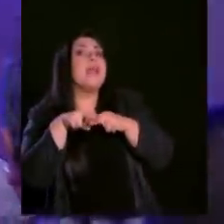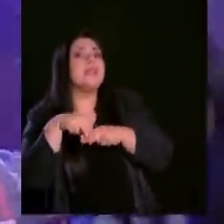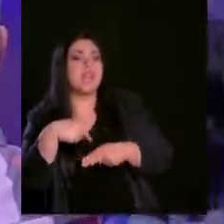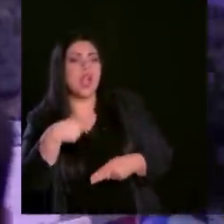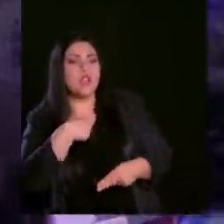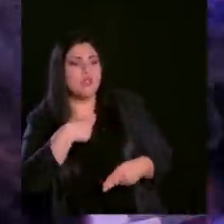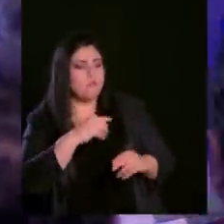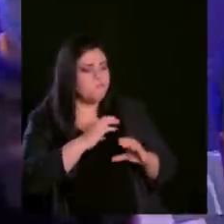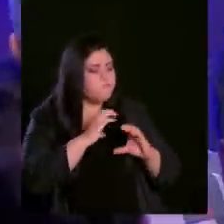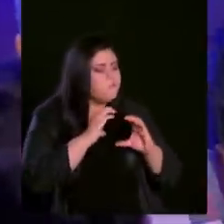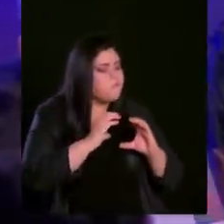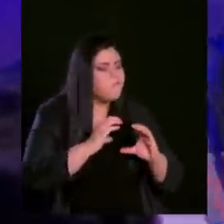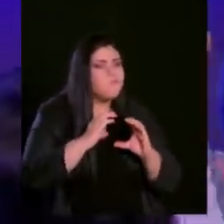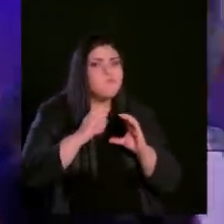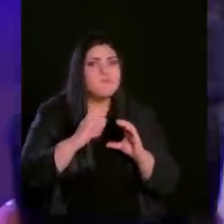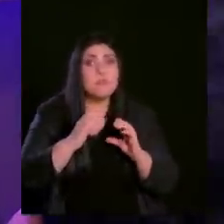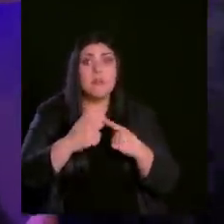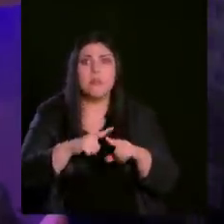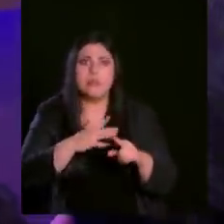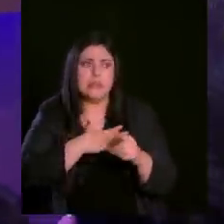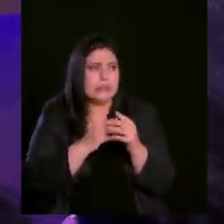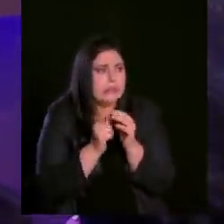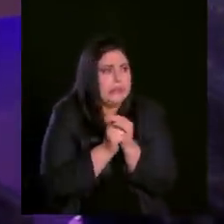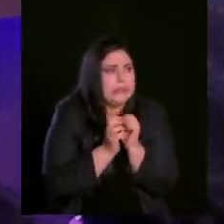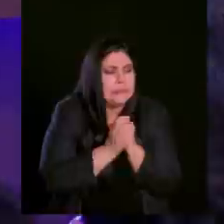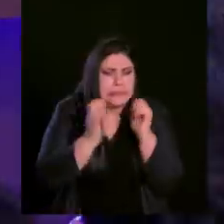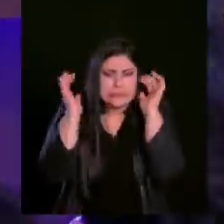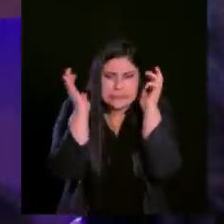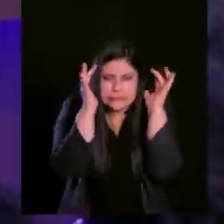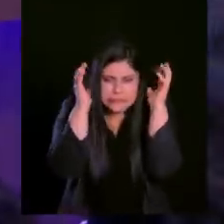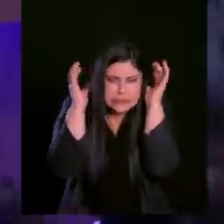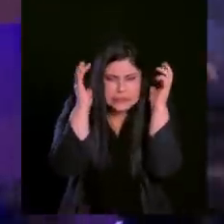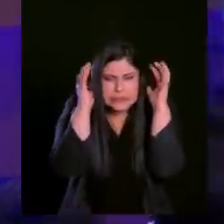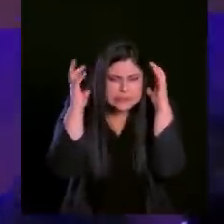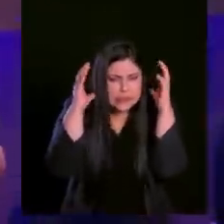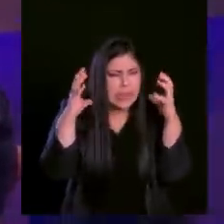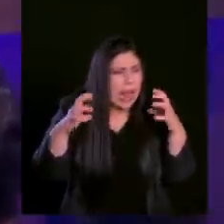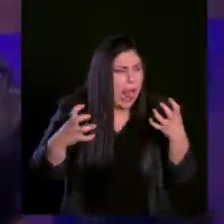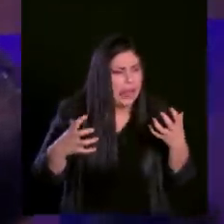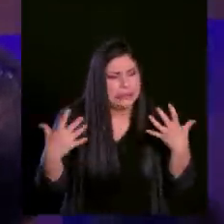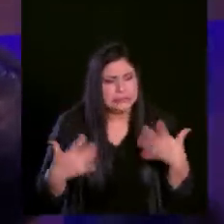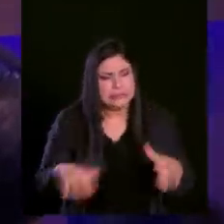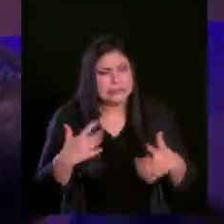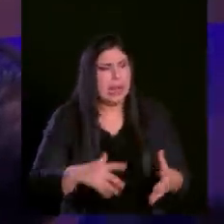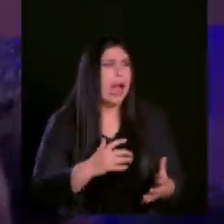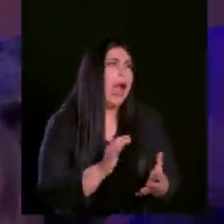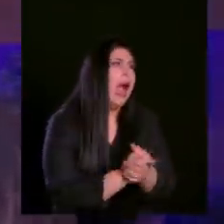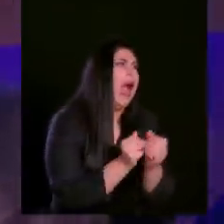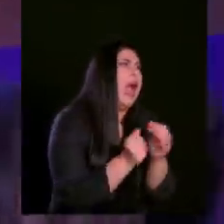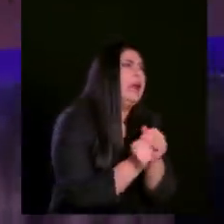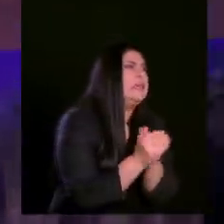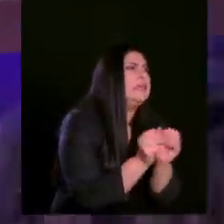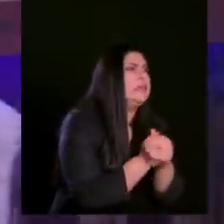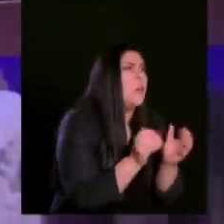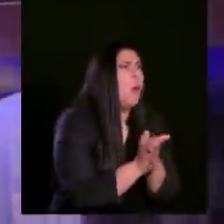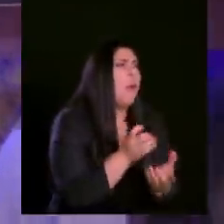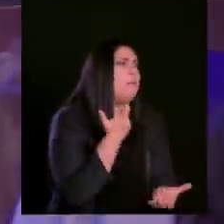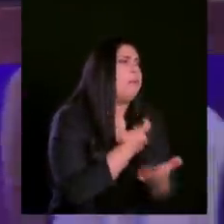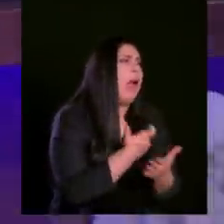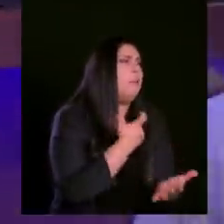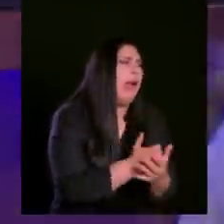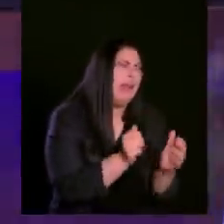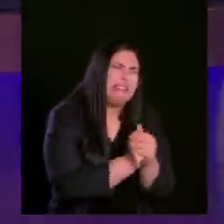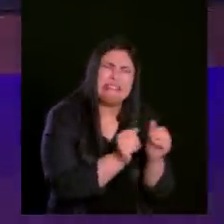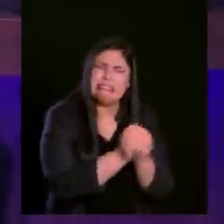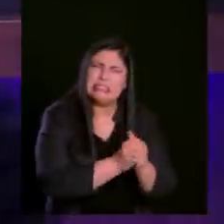si el afán crece dentro de ti si El engaño es la riquezas el afán es la preocupación extrema